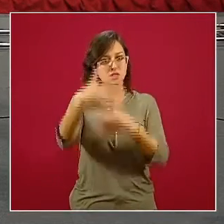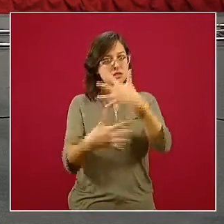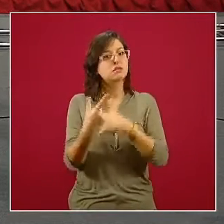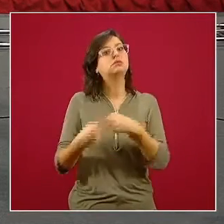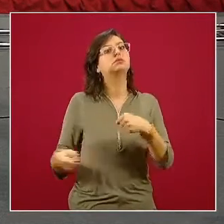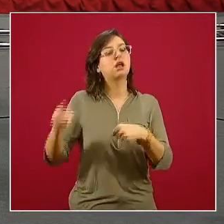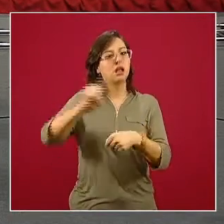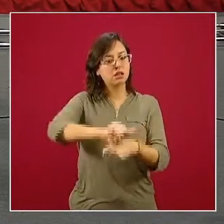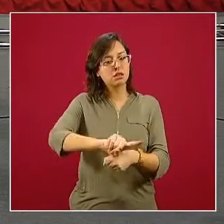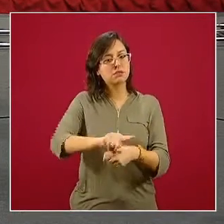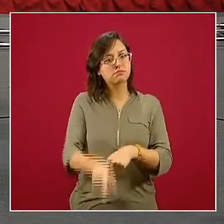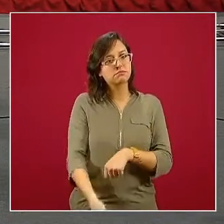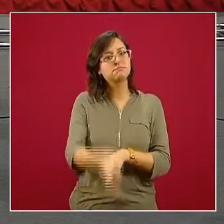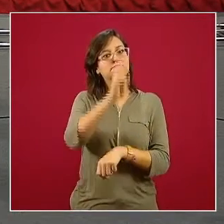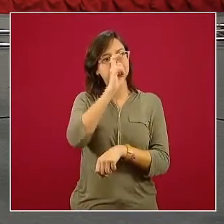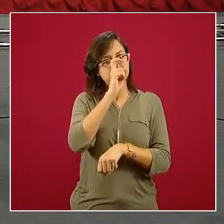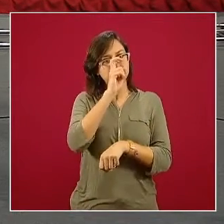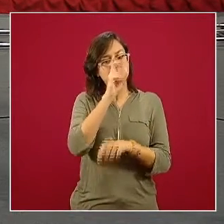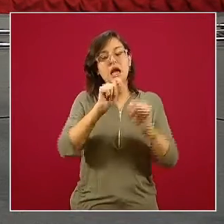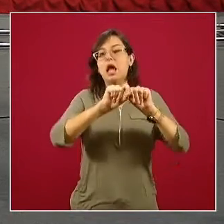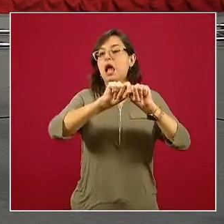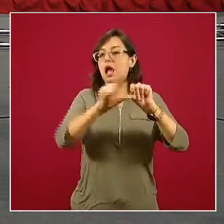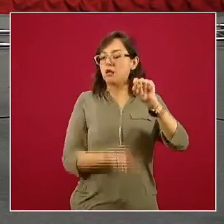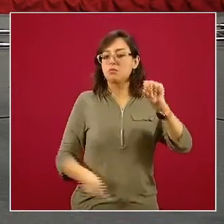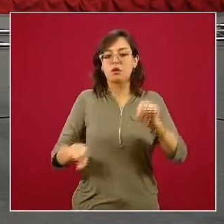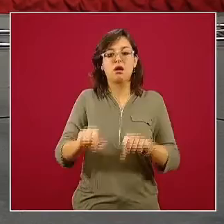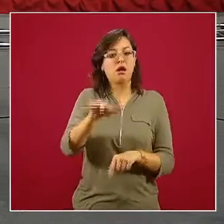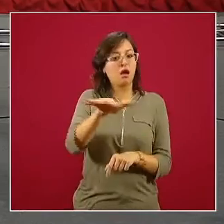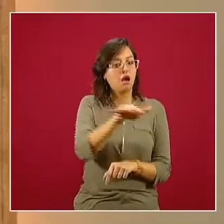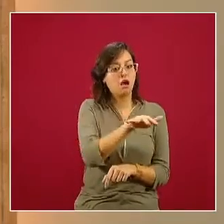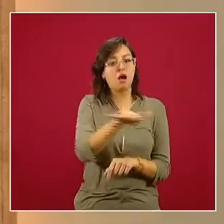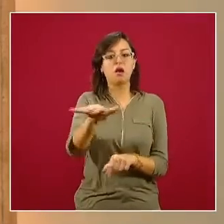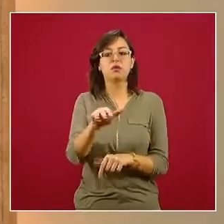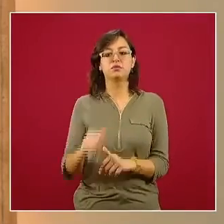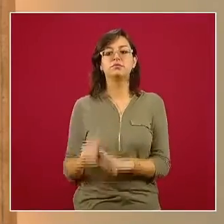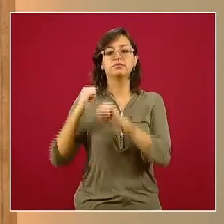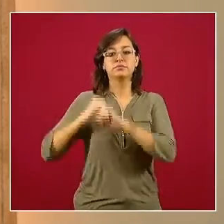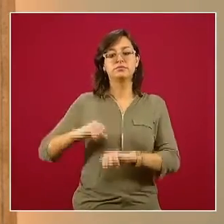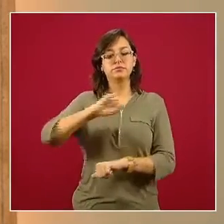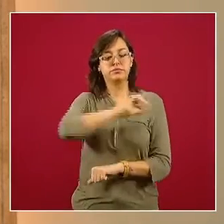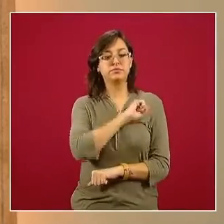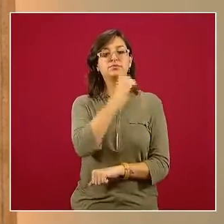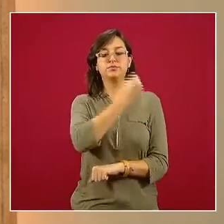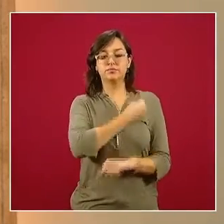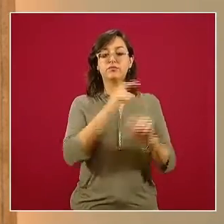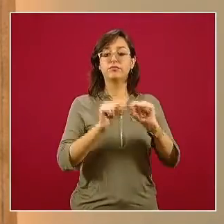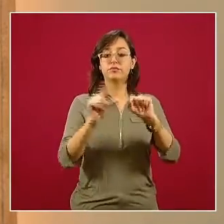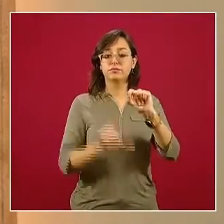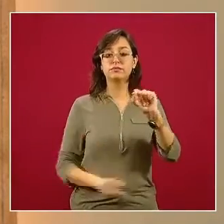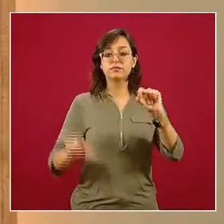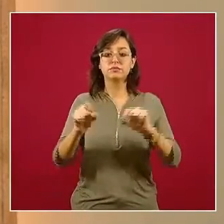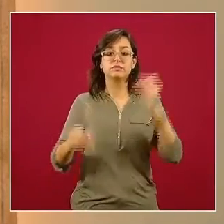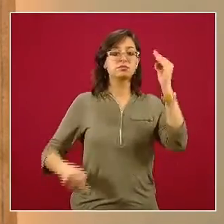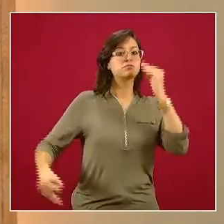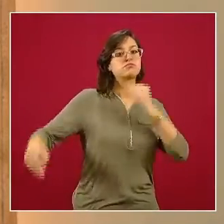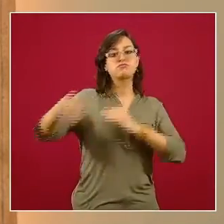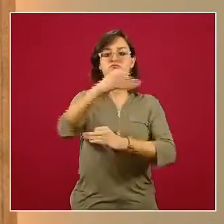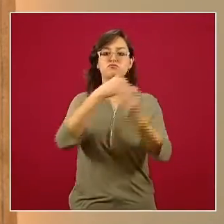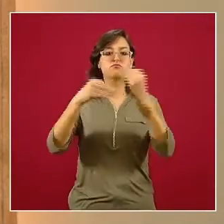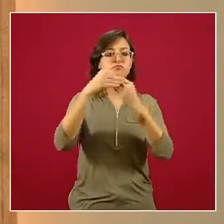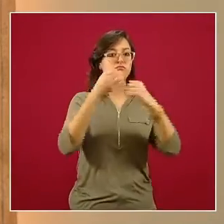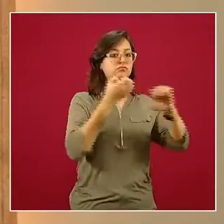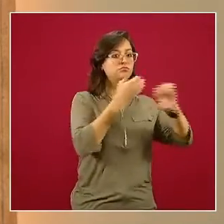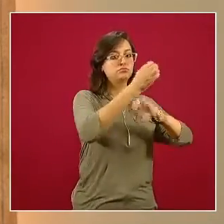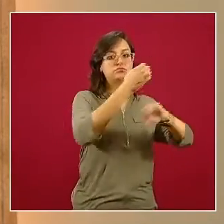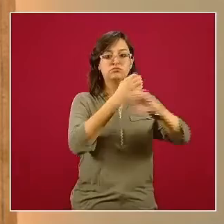una disposición de carácter general de la Autoridad Sanitaria Nacional para todas las entidades